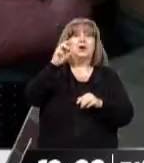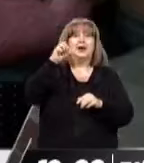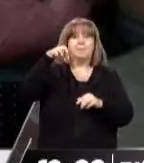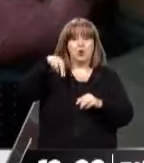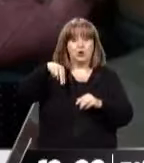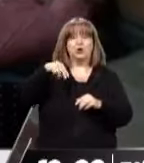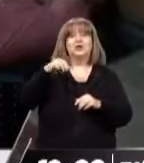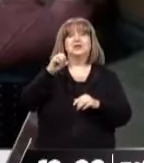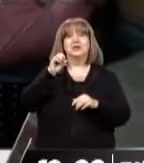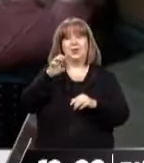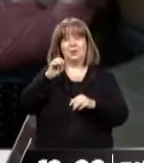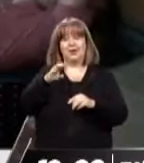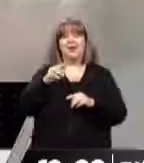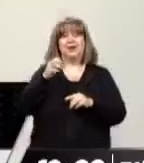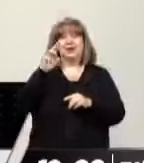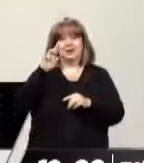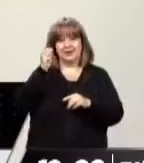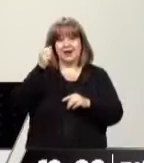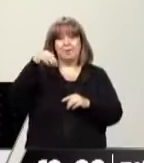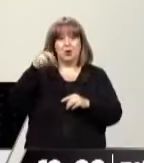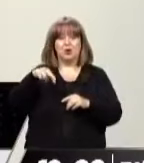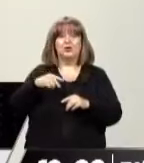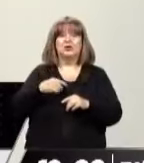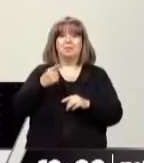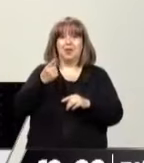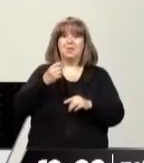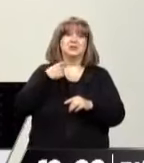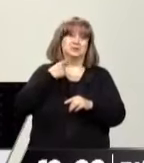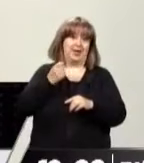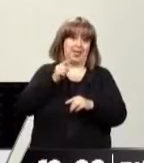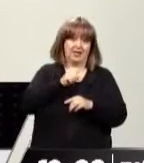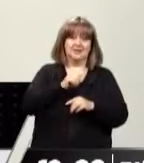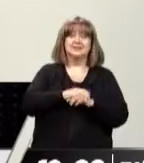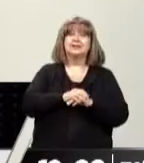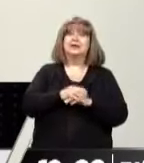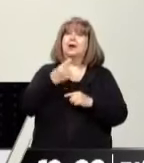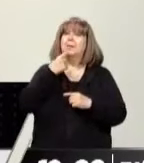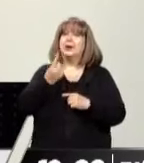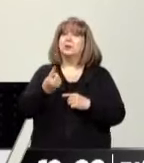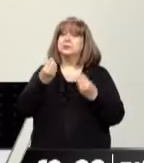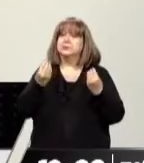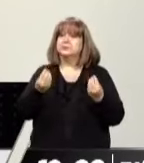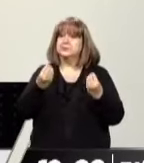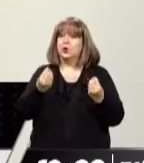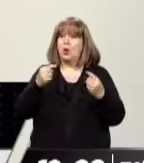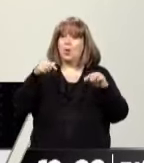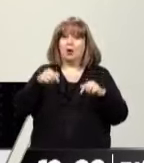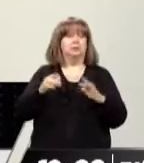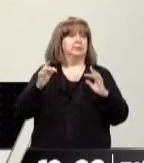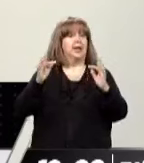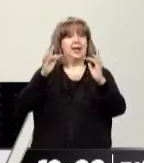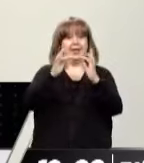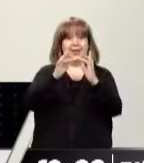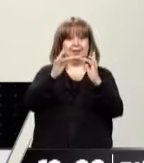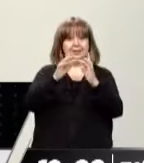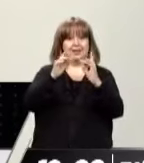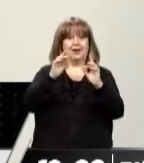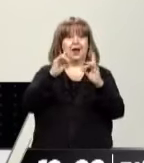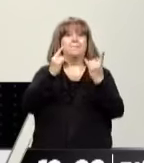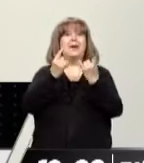vecua que decía lo siguiente en nuestra página web se anuncia Cómo se va a proceder y cuál va a ser el sistema